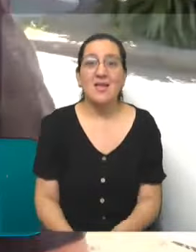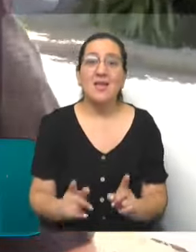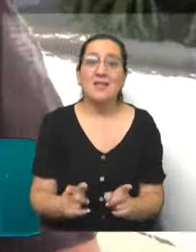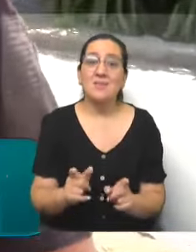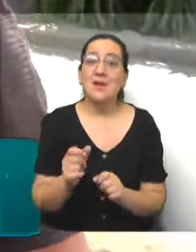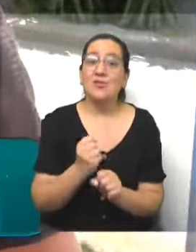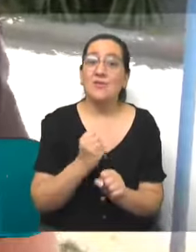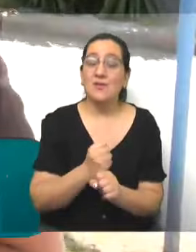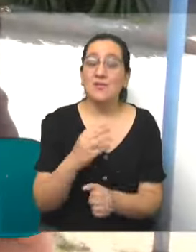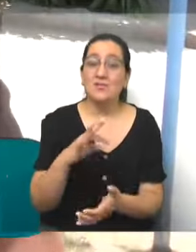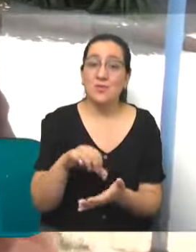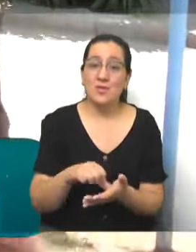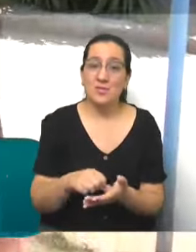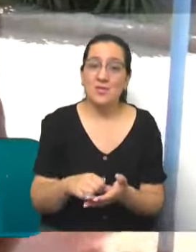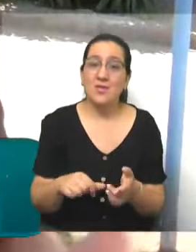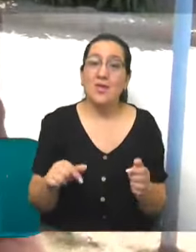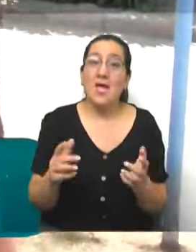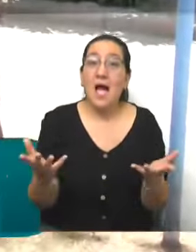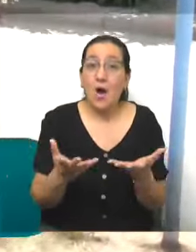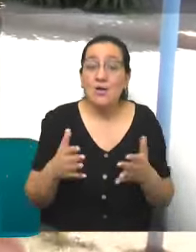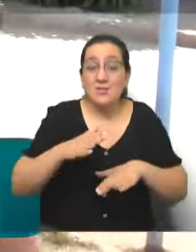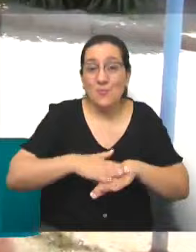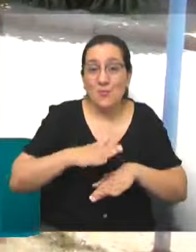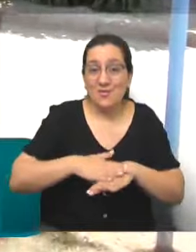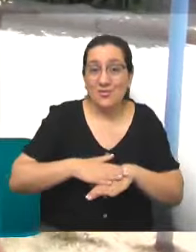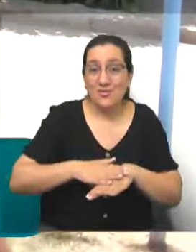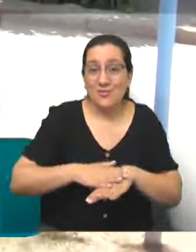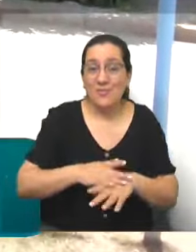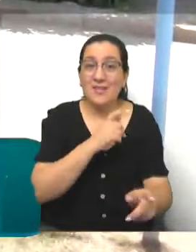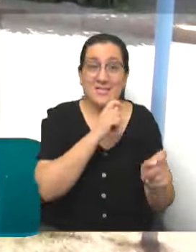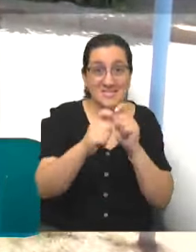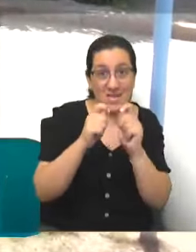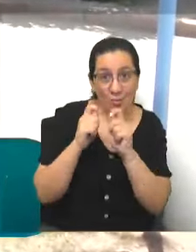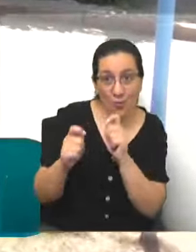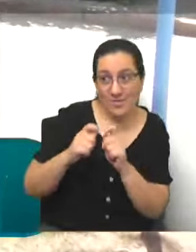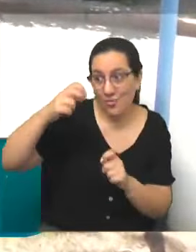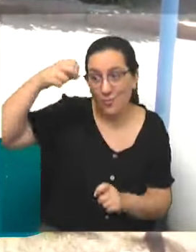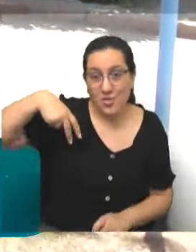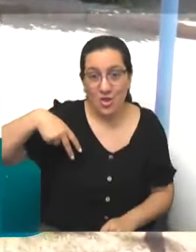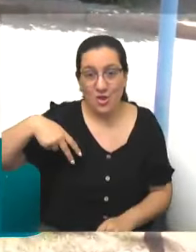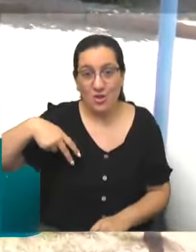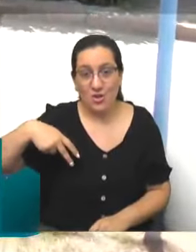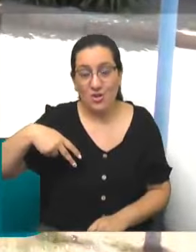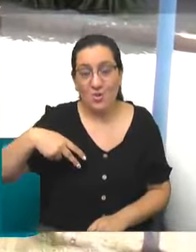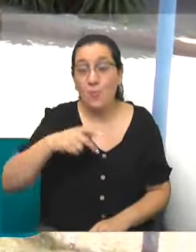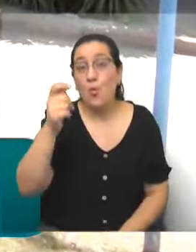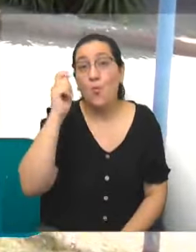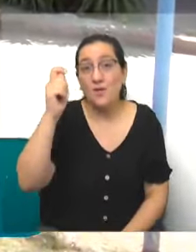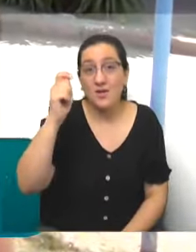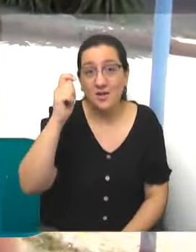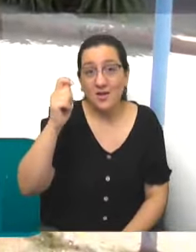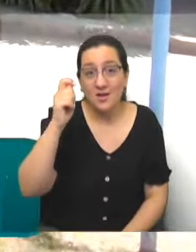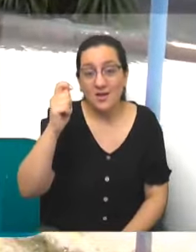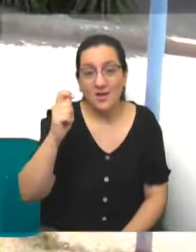estudio. Bueno, estamos en momentos donde las encuestas de opinión pública, de